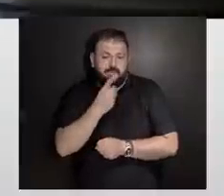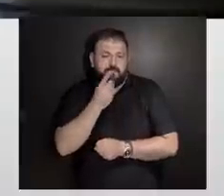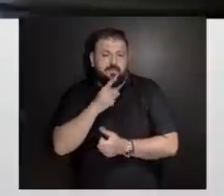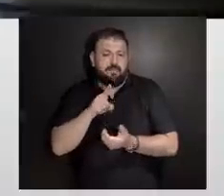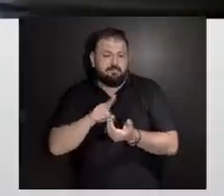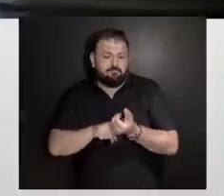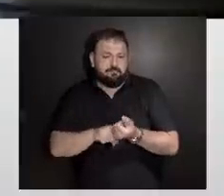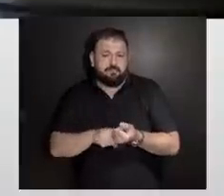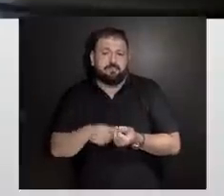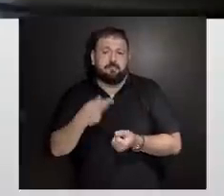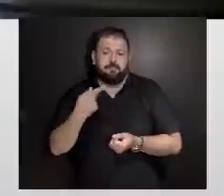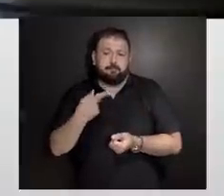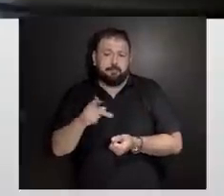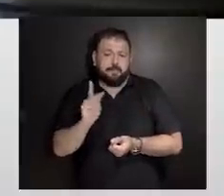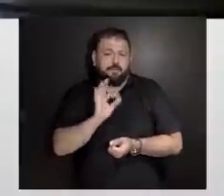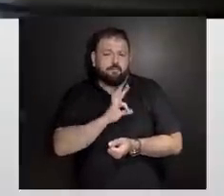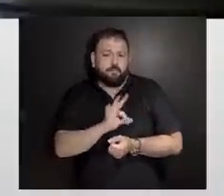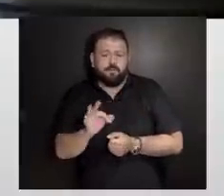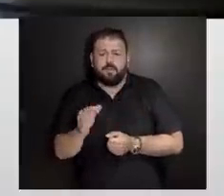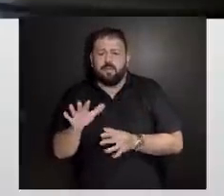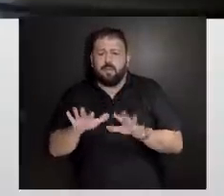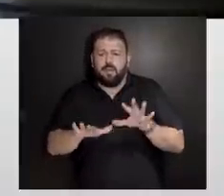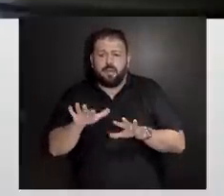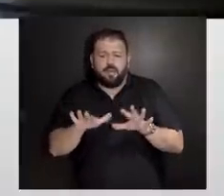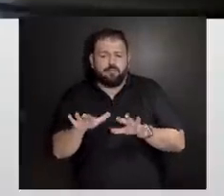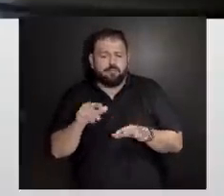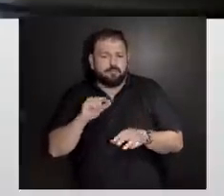Sin embargo, a veces puede haber como falsos